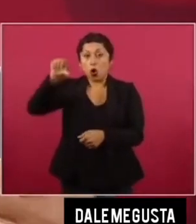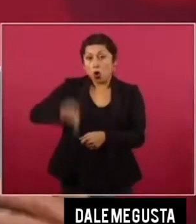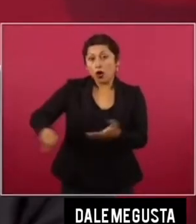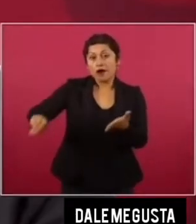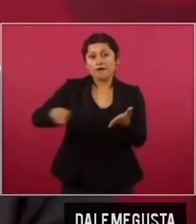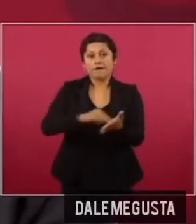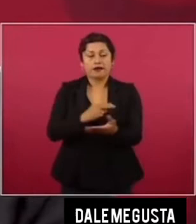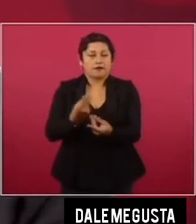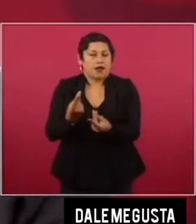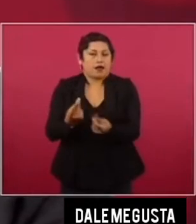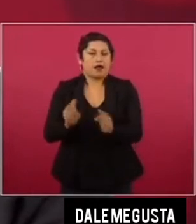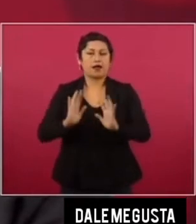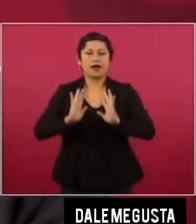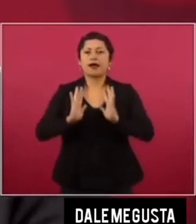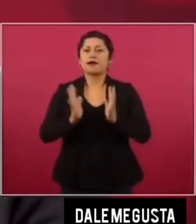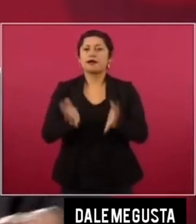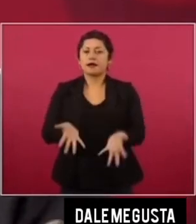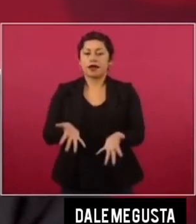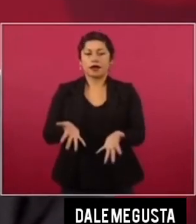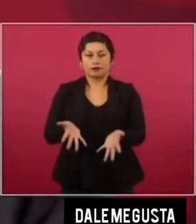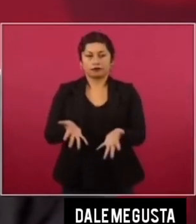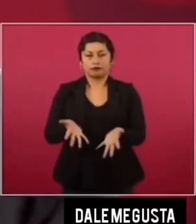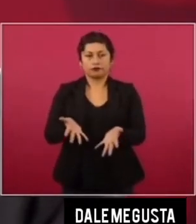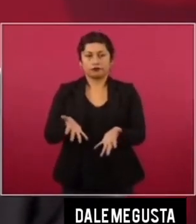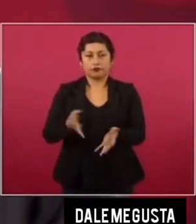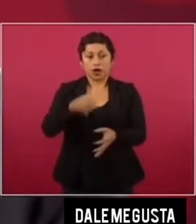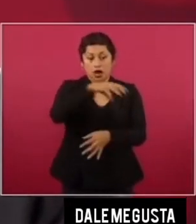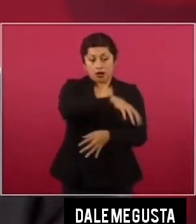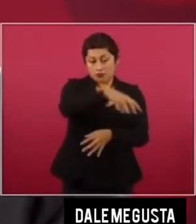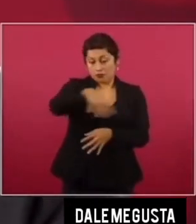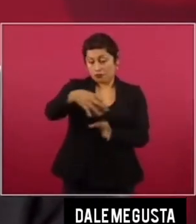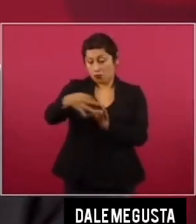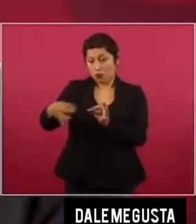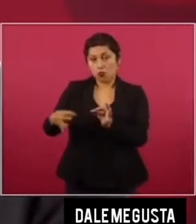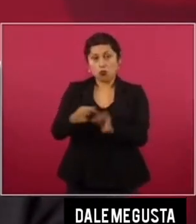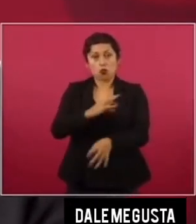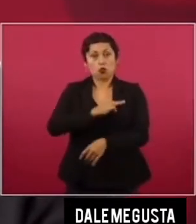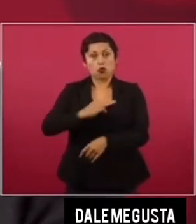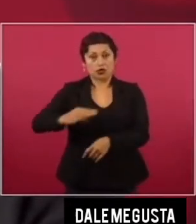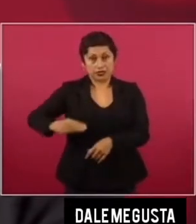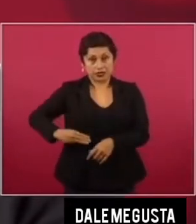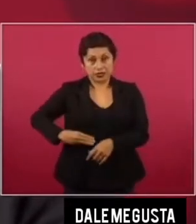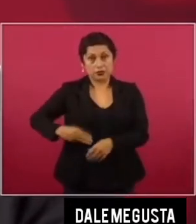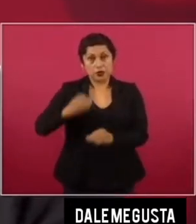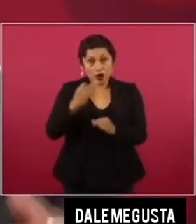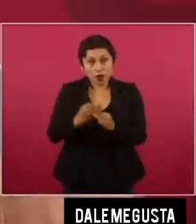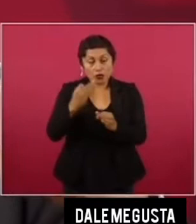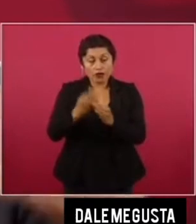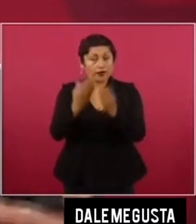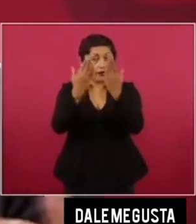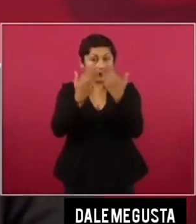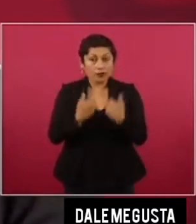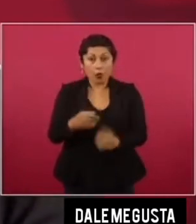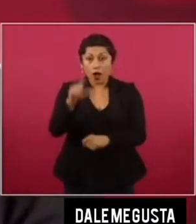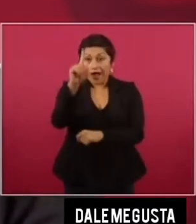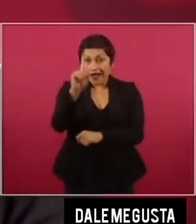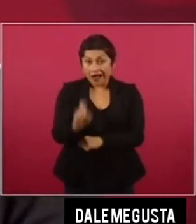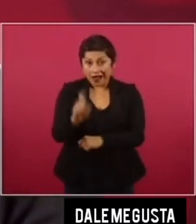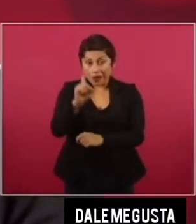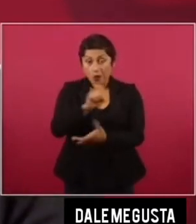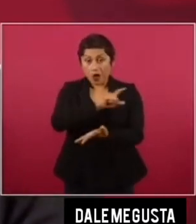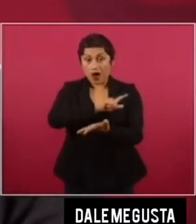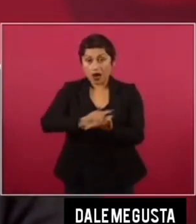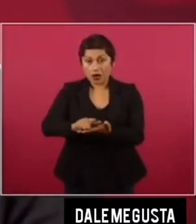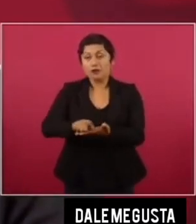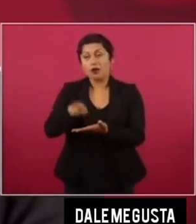poco más de habitantes de esos municipios que el día de hoy no reciben el agua potable y se faculta a